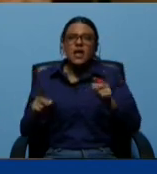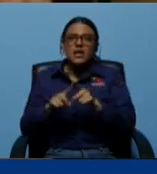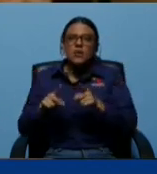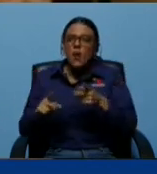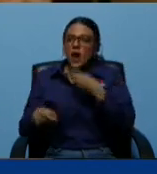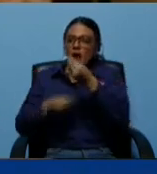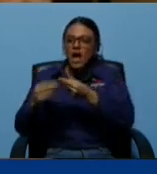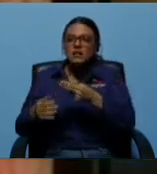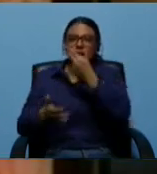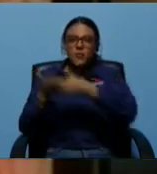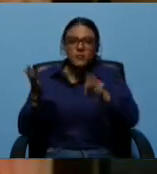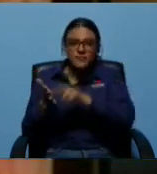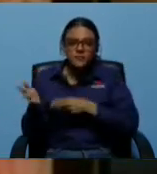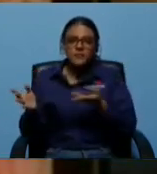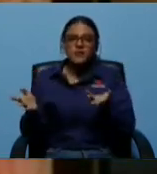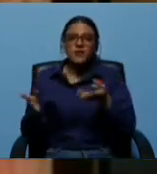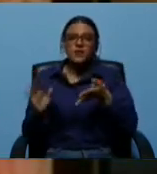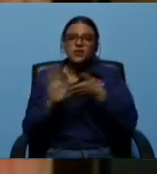criminales,